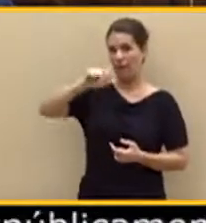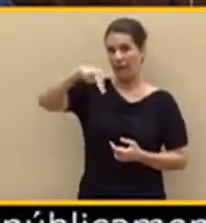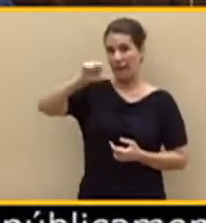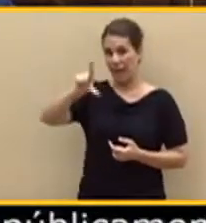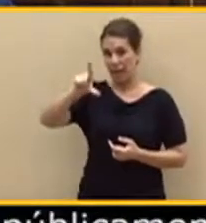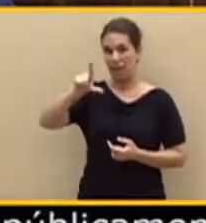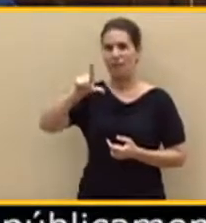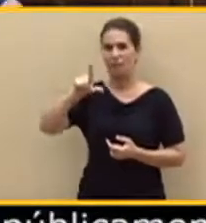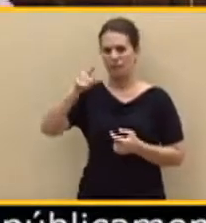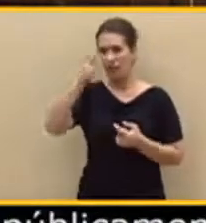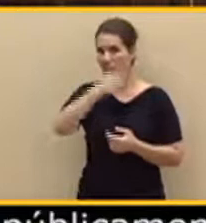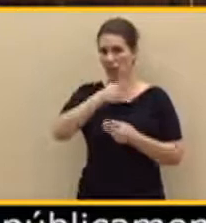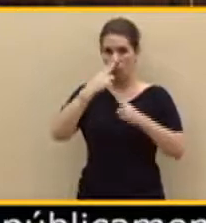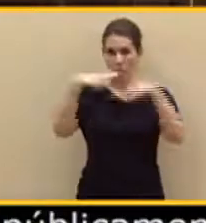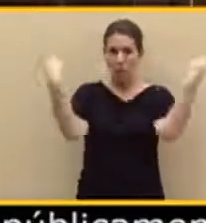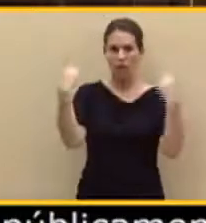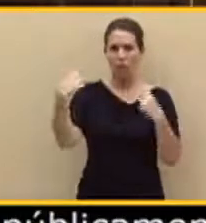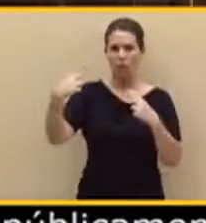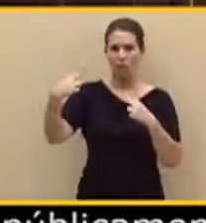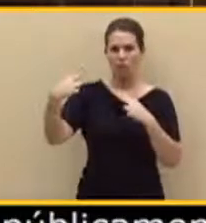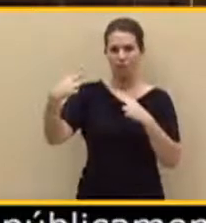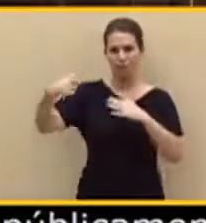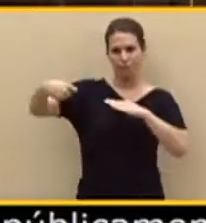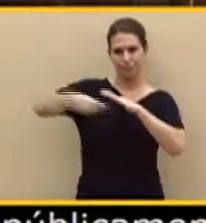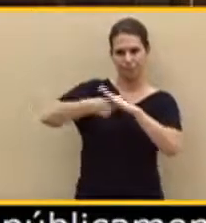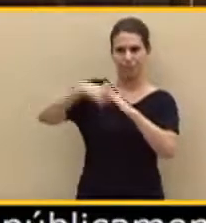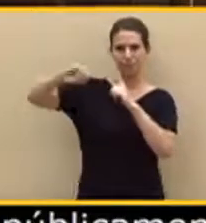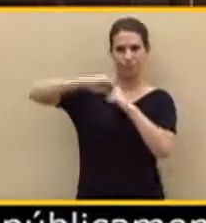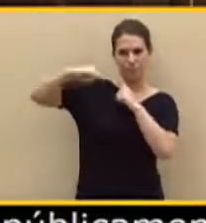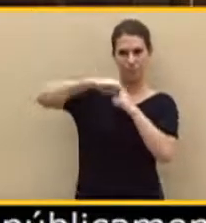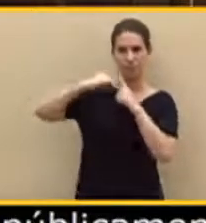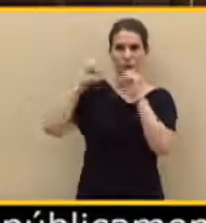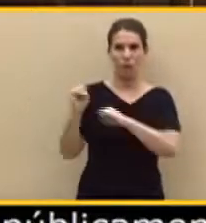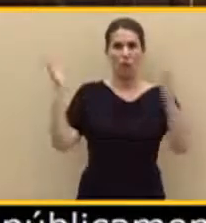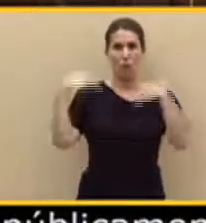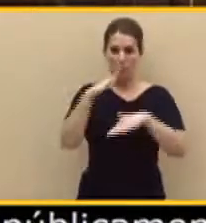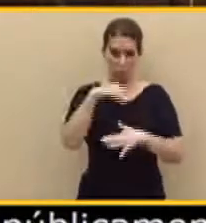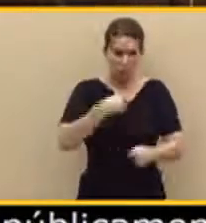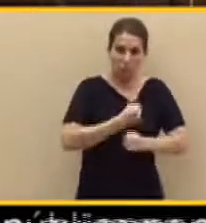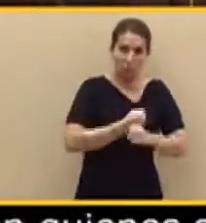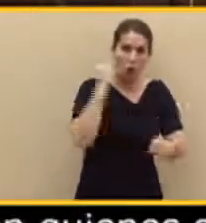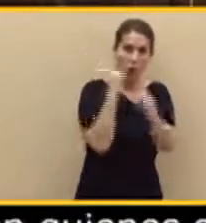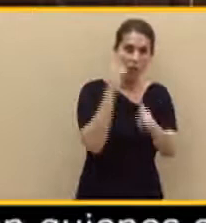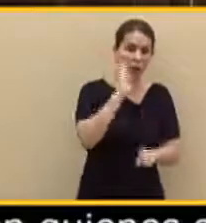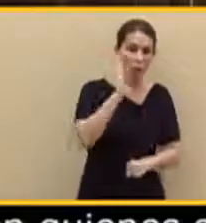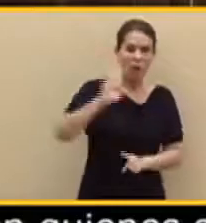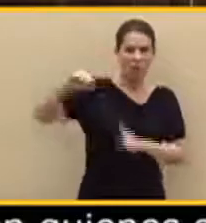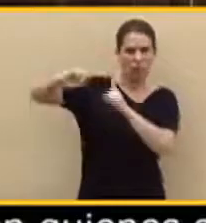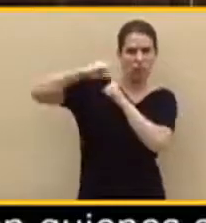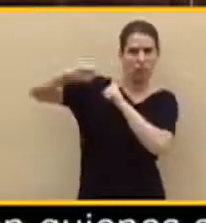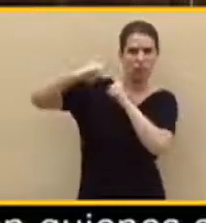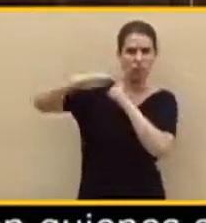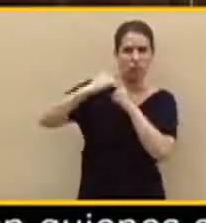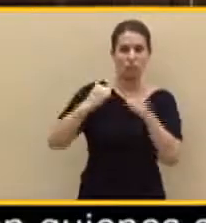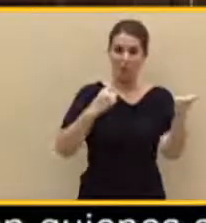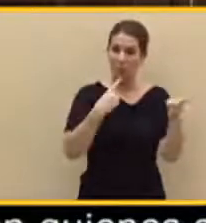y la desprotección que sufren quienes se dedican a combatir la corrupción. Afirmó haber recibido presiones, señorías, de